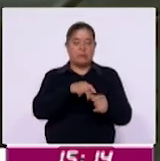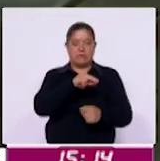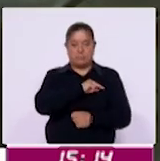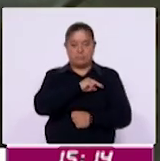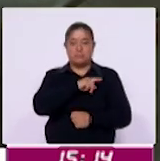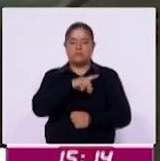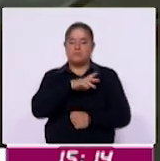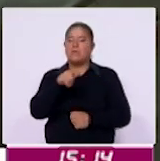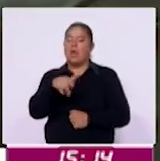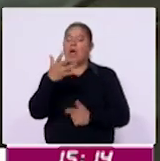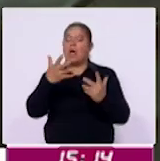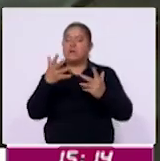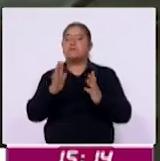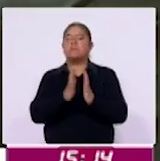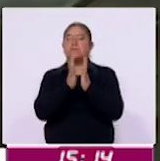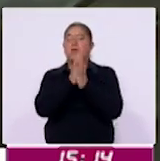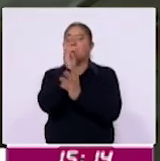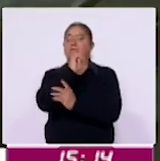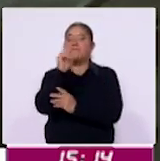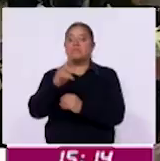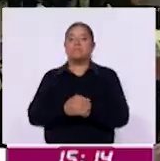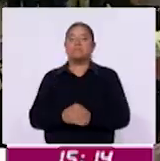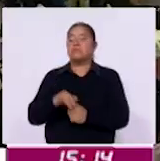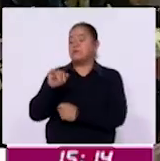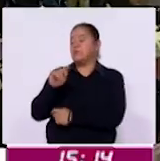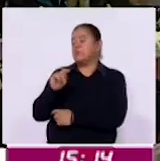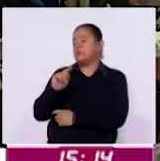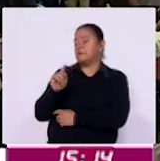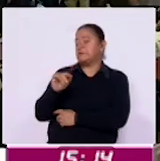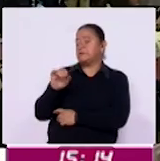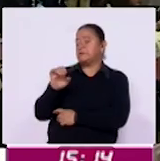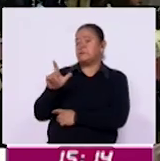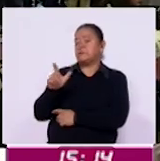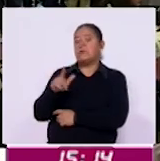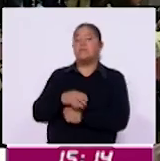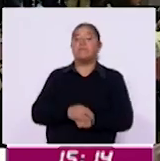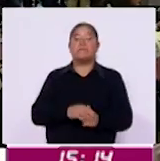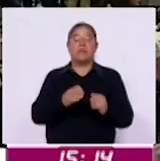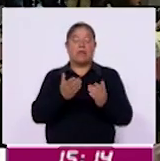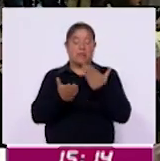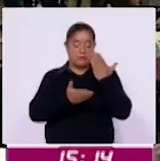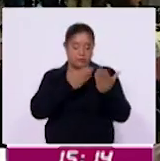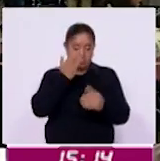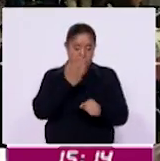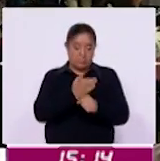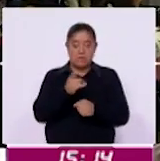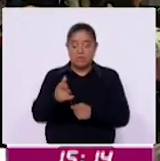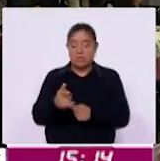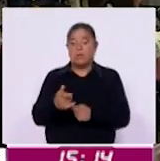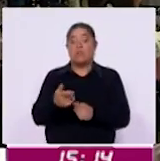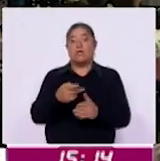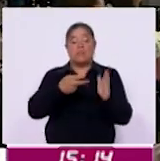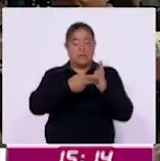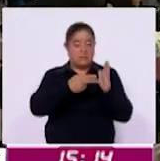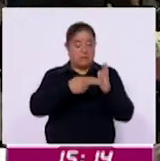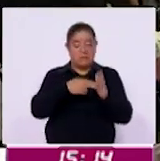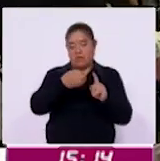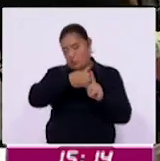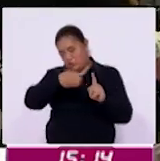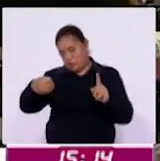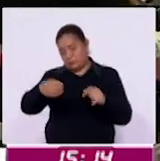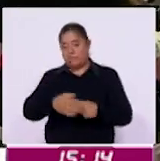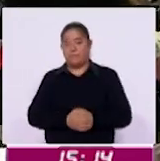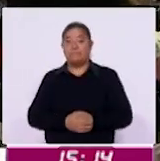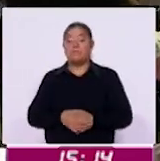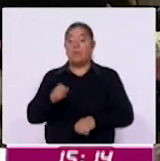sus prácticas profesionales, como Isel Flores Guevara, estudiante de Ingeniería en Logística. Las empresas son interesantes,